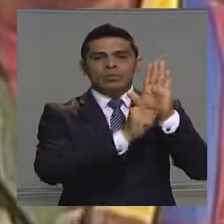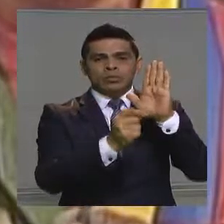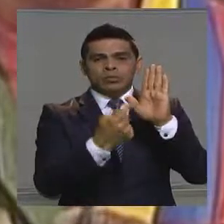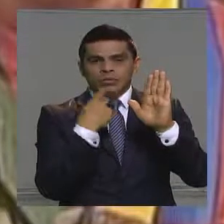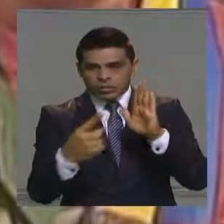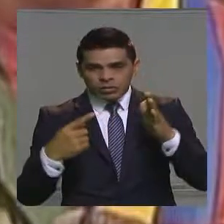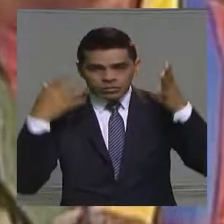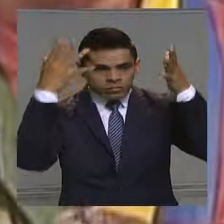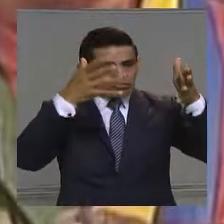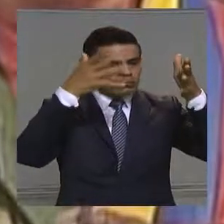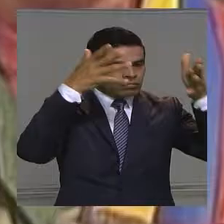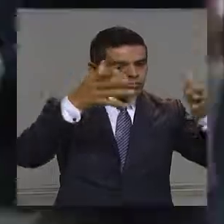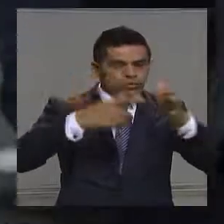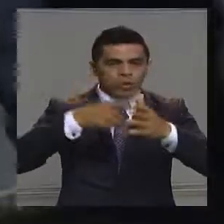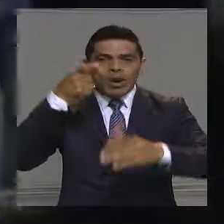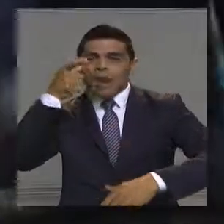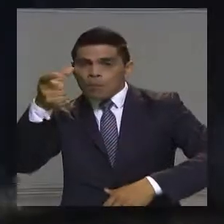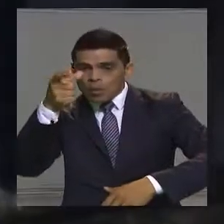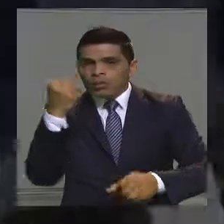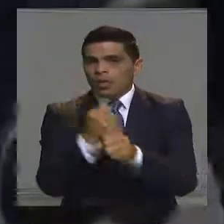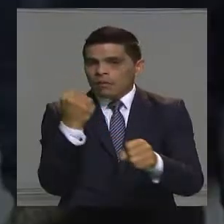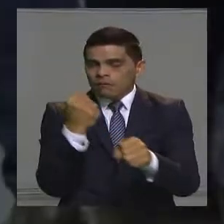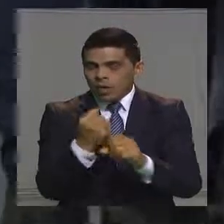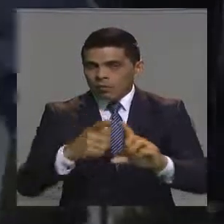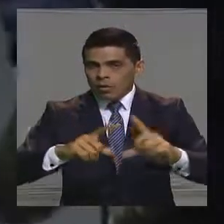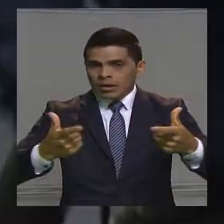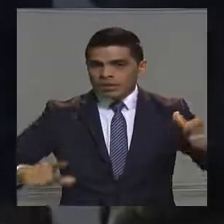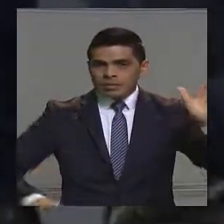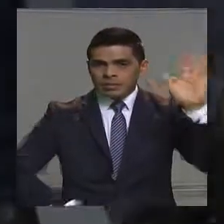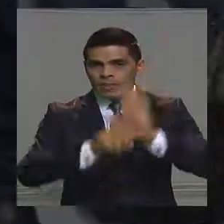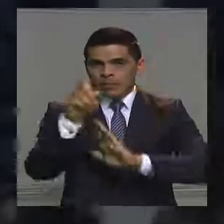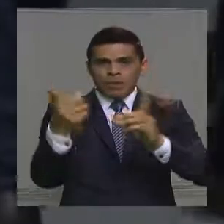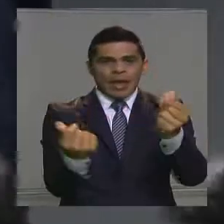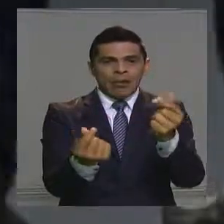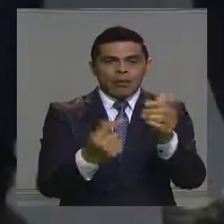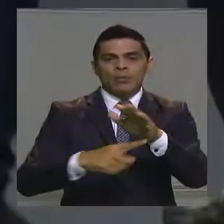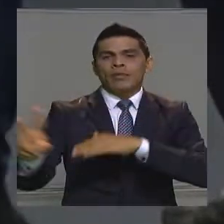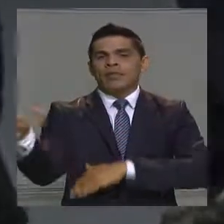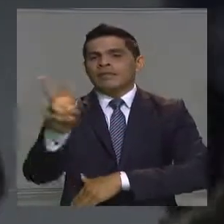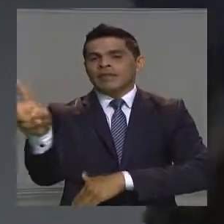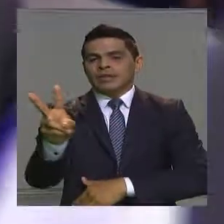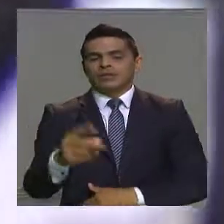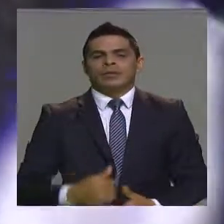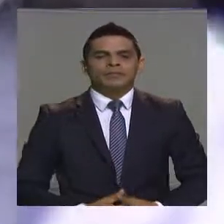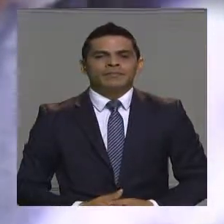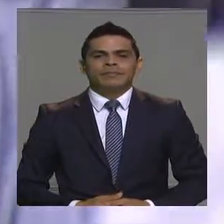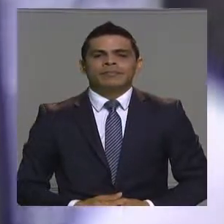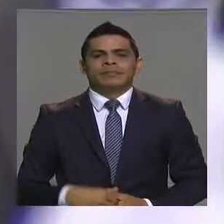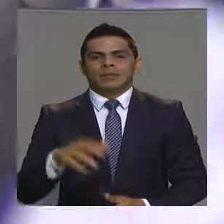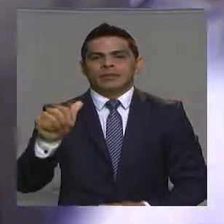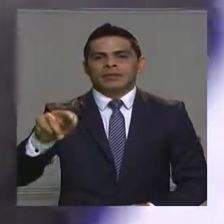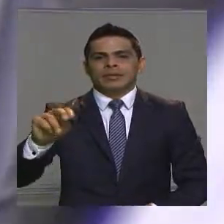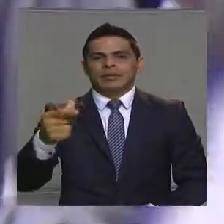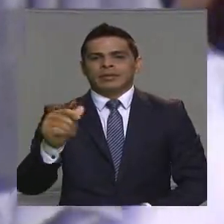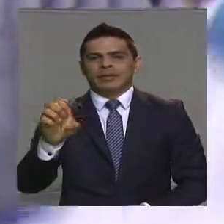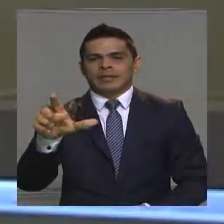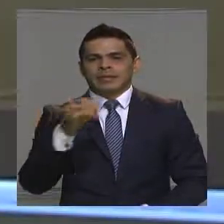al pueblo a trabajar por el crecimiento económico del país. Desde Venezuela, Ángel Muñoz, Noticias Canal